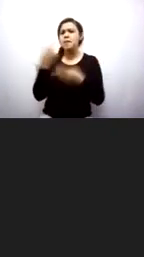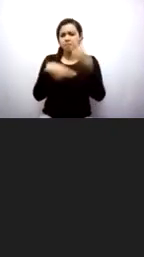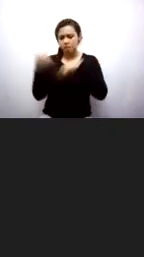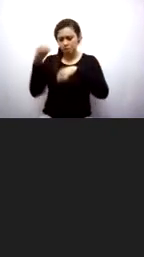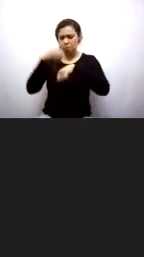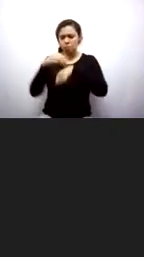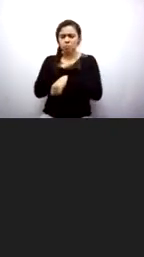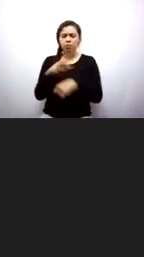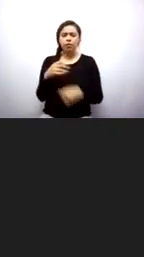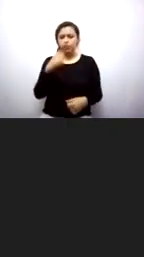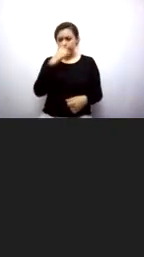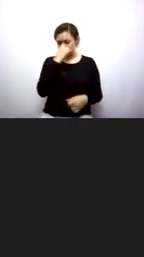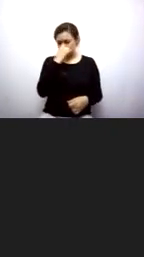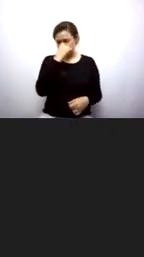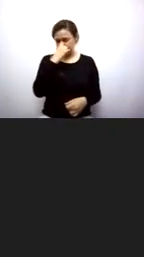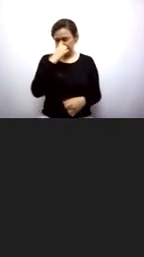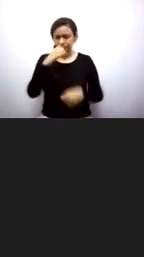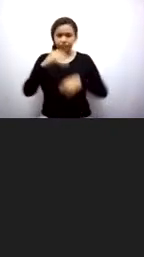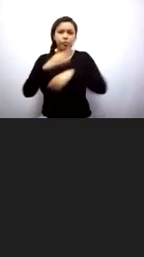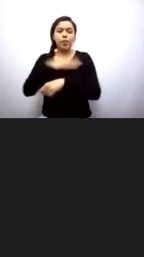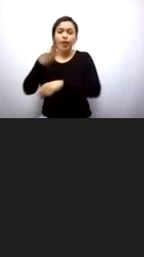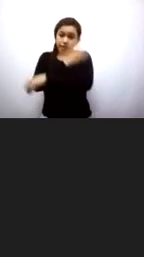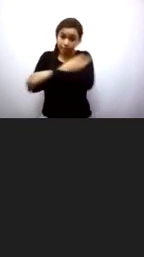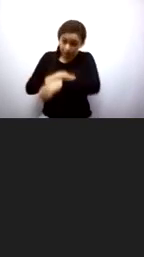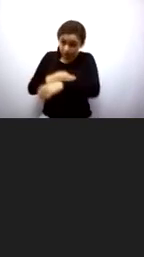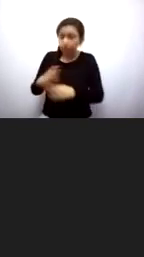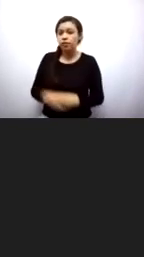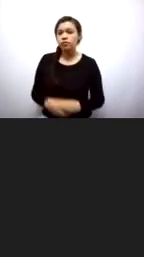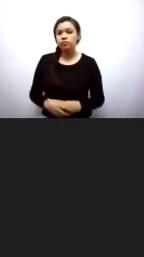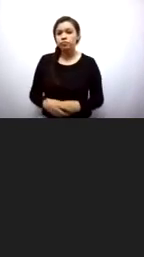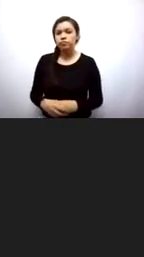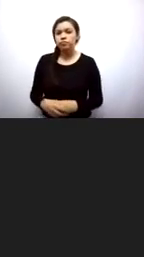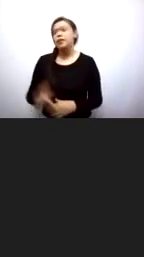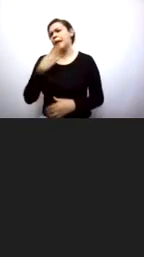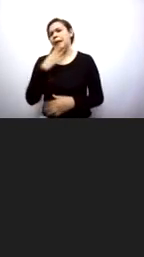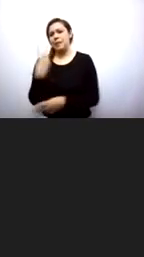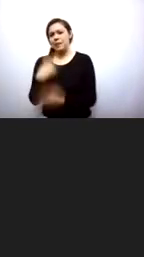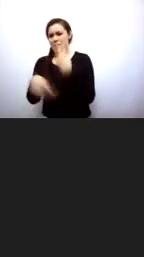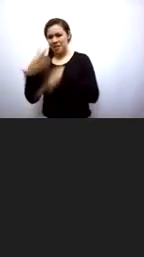como buenas tardes y sean bienvenidos